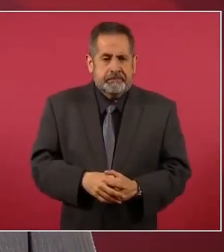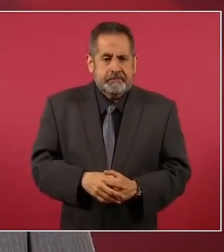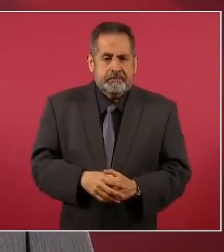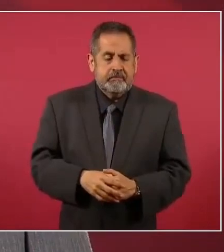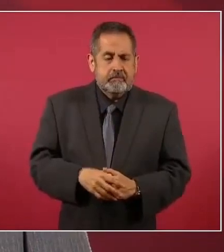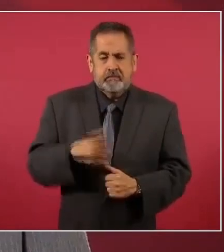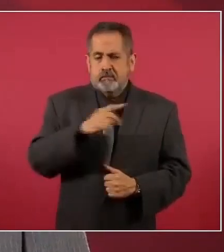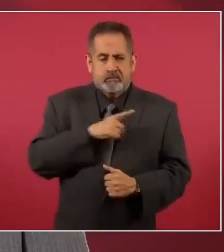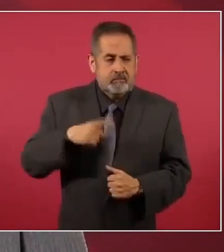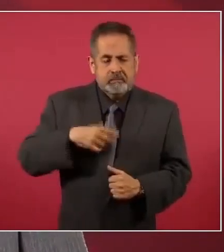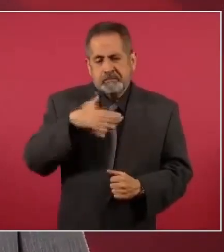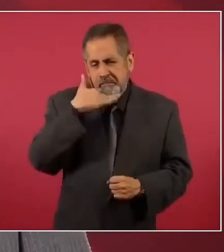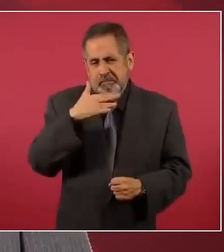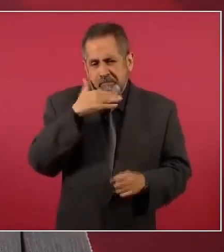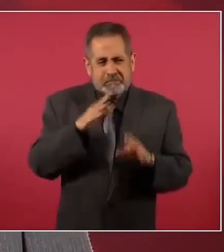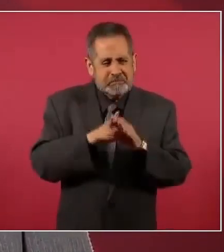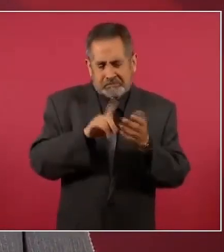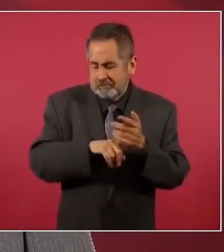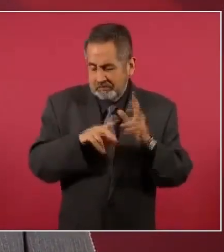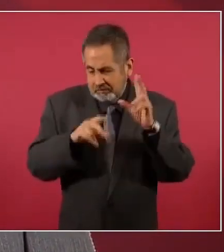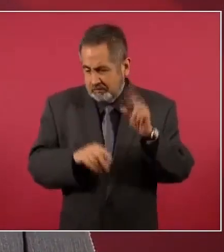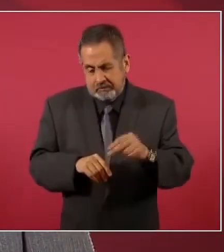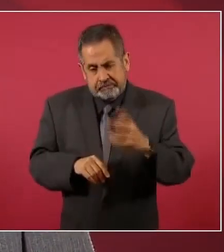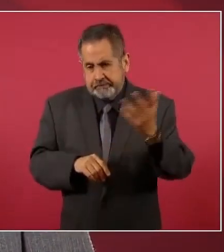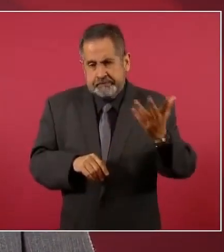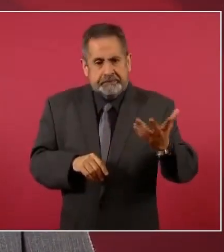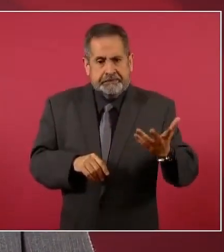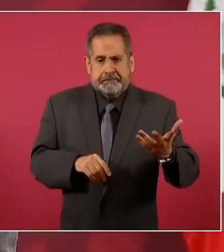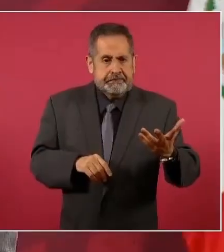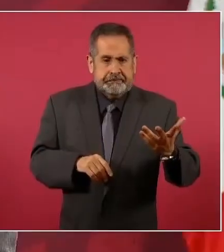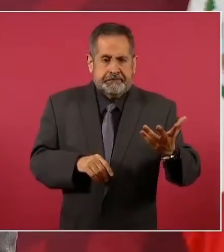ni mucho menos corruptos.